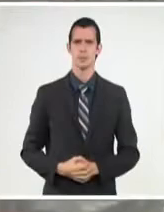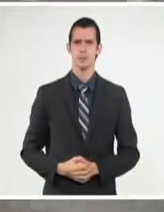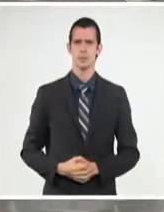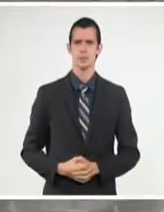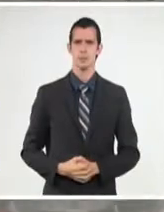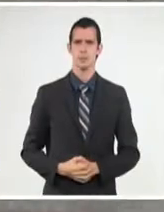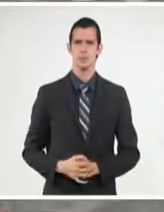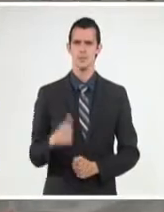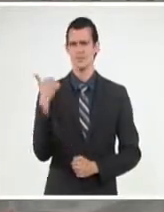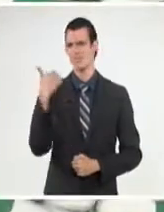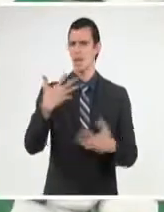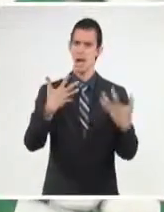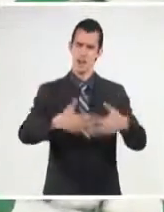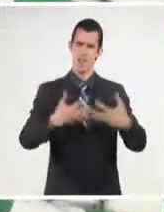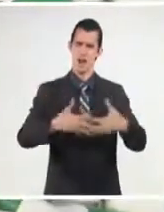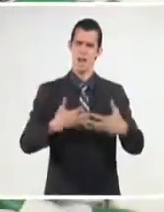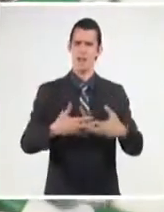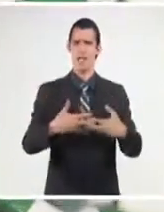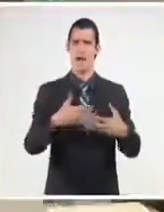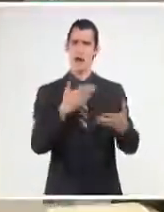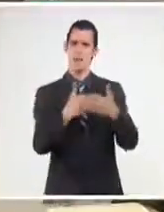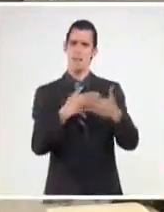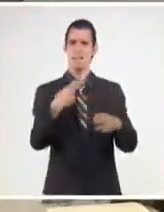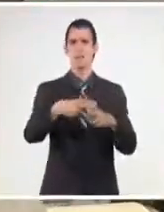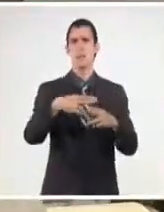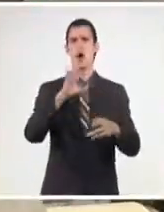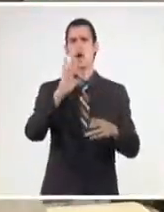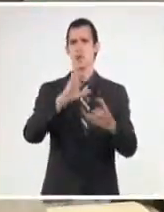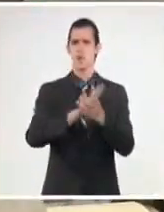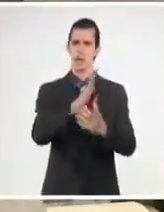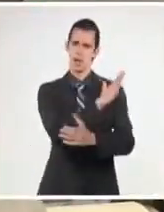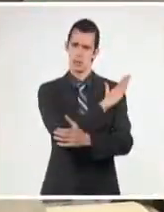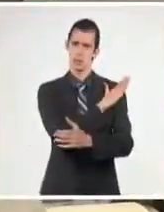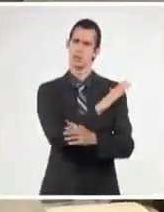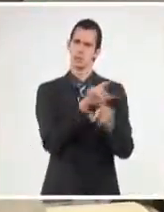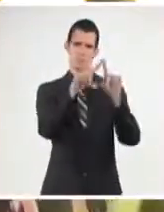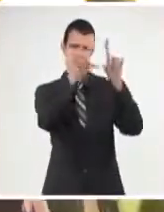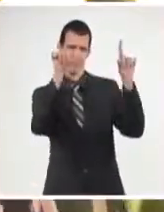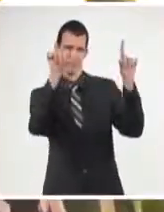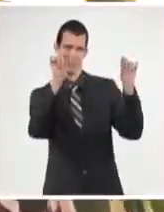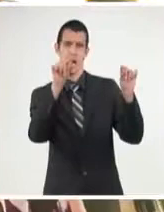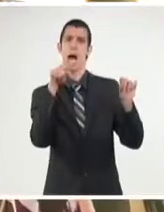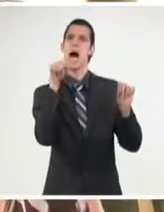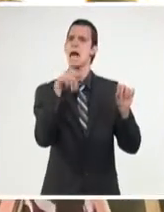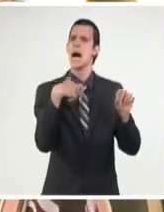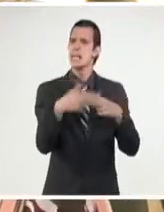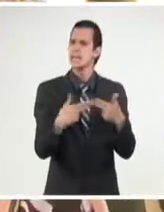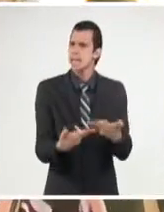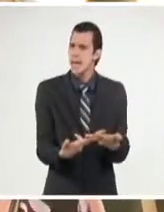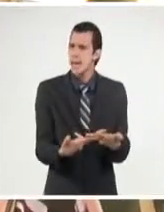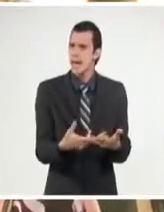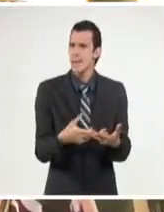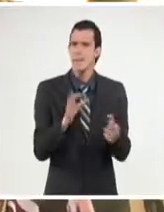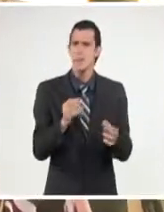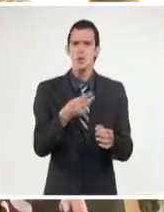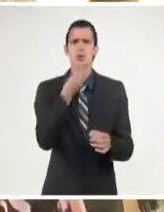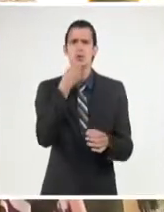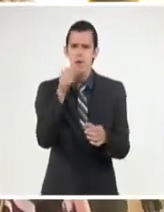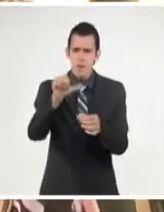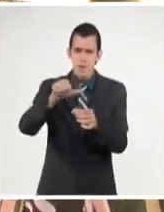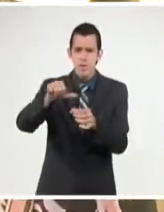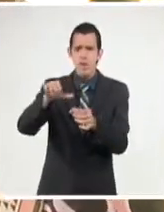se reactivó desde el mes de julio la producción de antibióticos orales. Proveemos al Sistema Nacional de Salud la